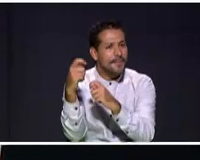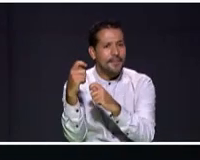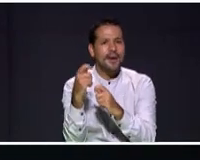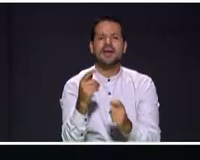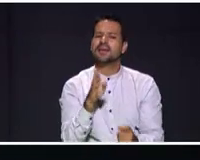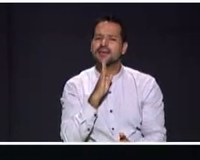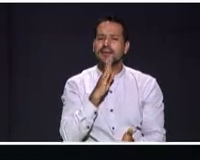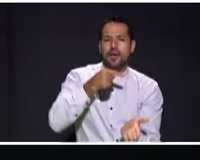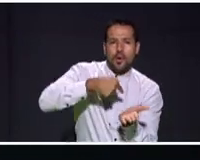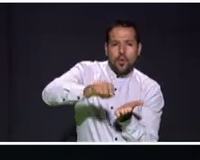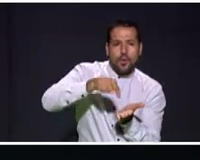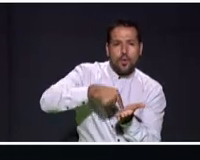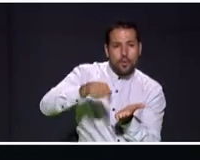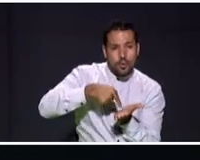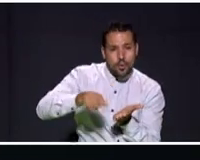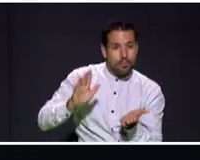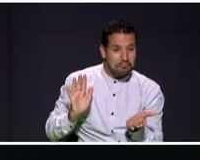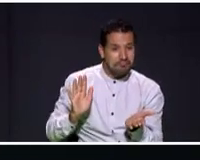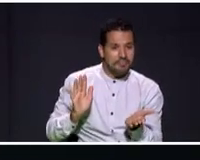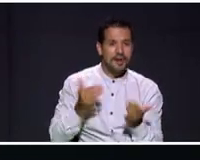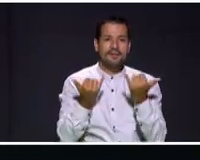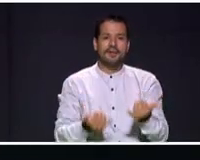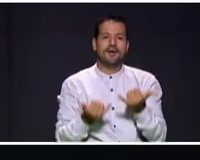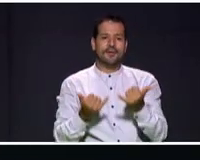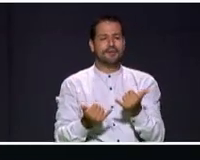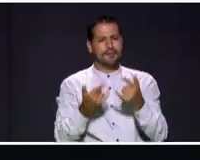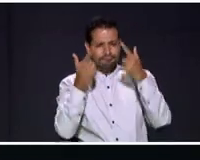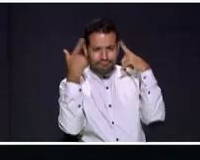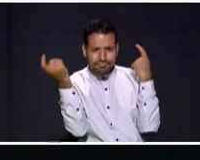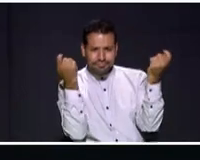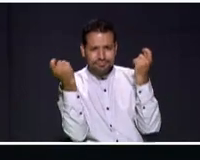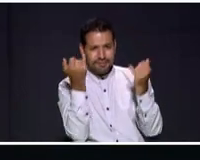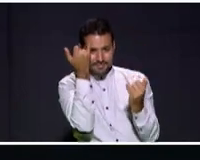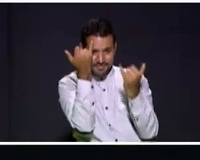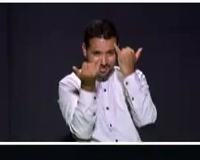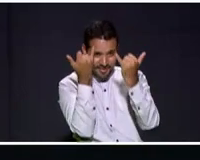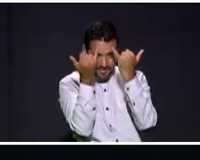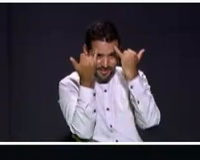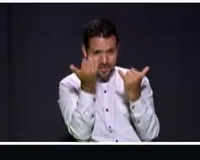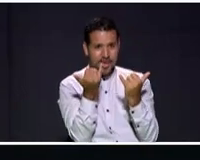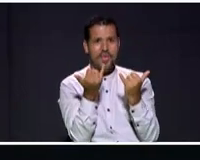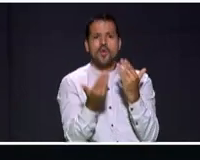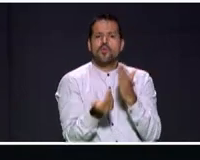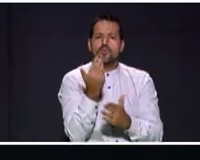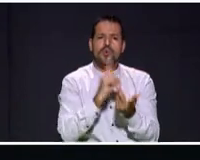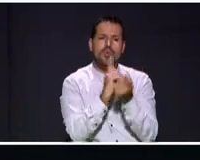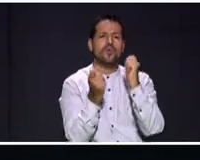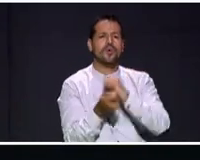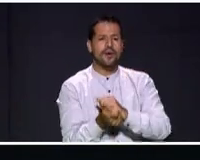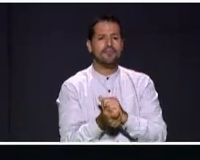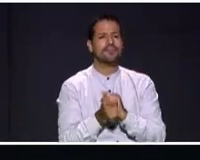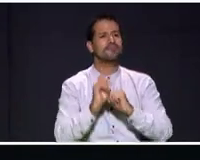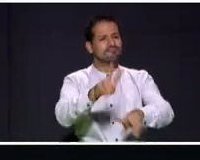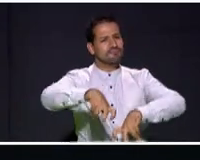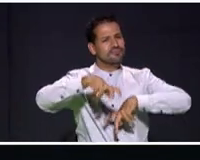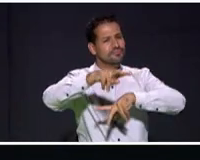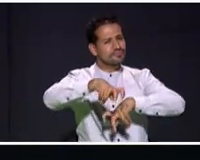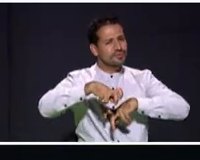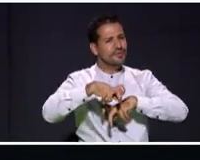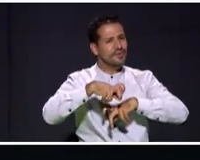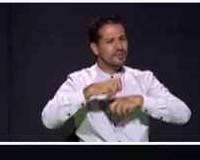a hacer dos totalmente ingeniosos para poder renovar la mano de obra del campo antioqueño no solamente el